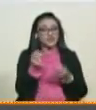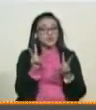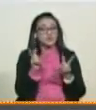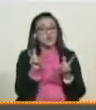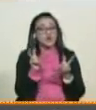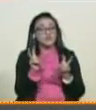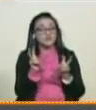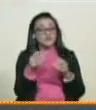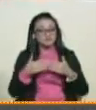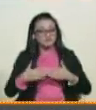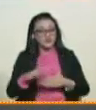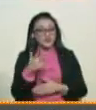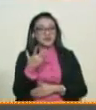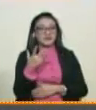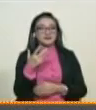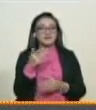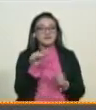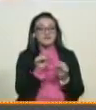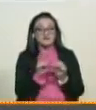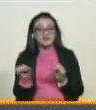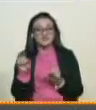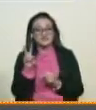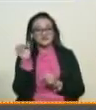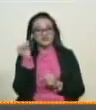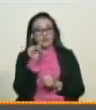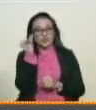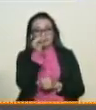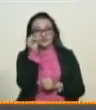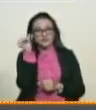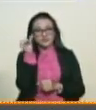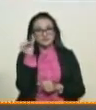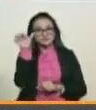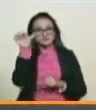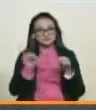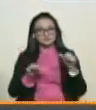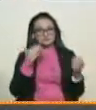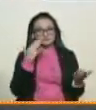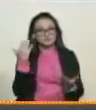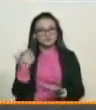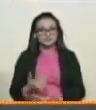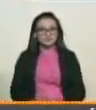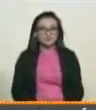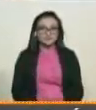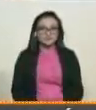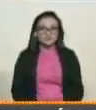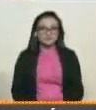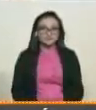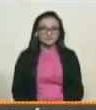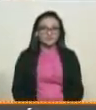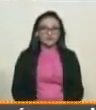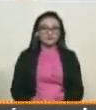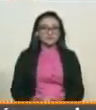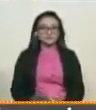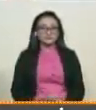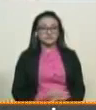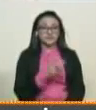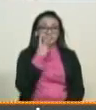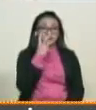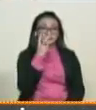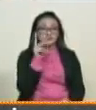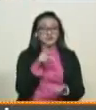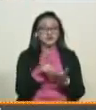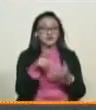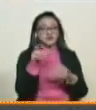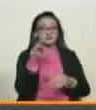cono monetario durante todo este fin de semana. Vamos a escucharlo. Vamos a hacer visitas imprevistas con la SUDEBAN a